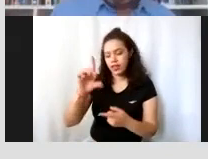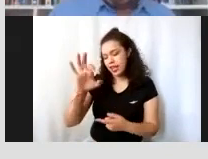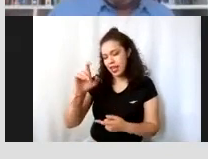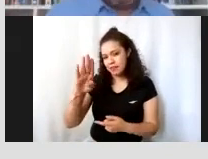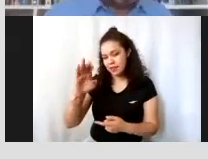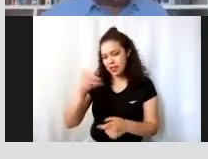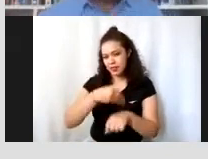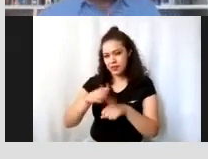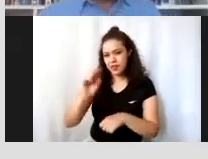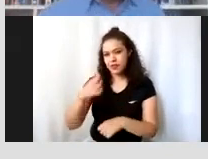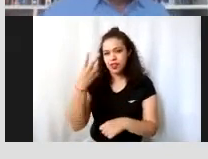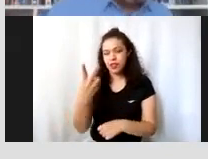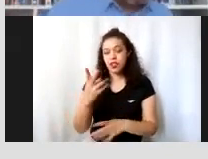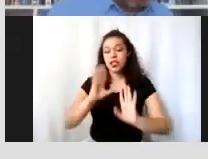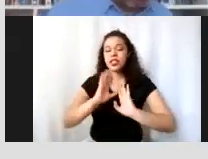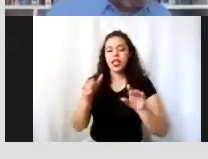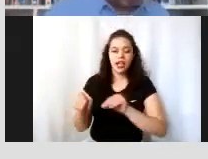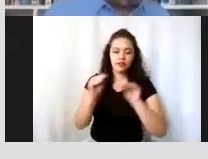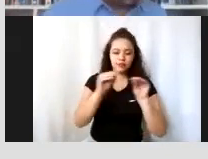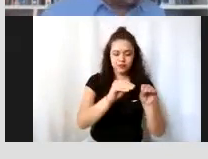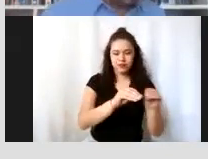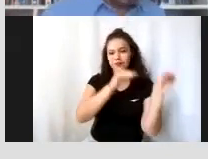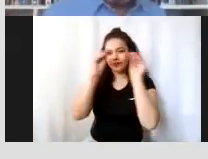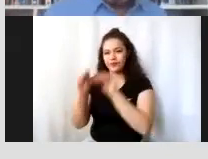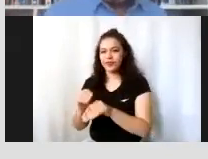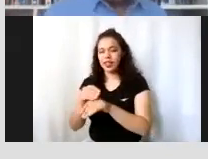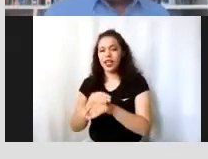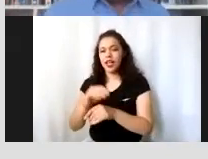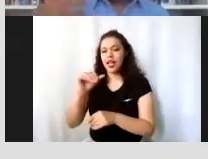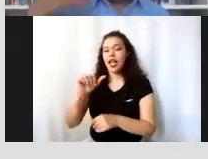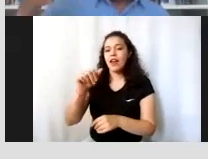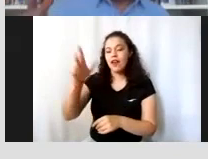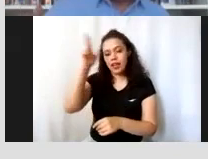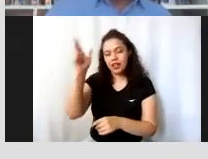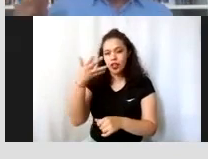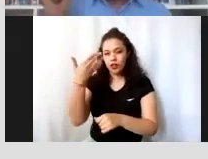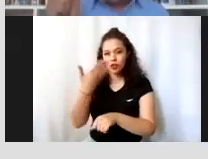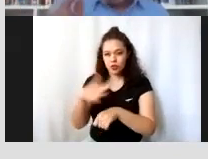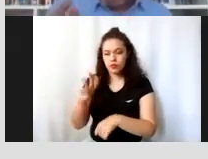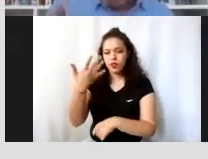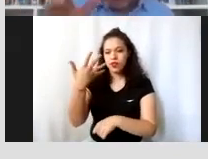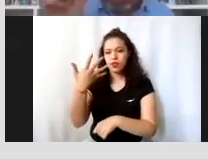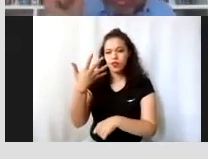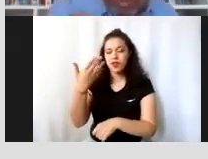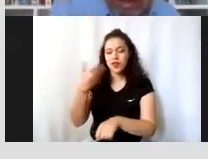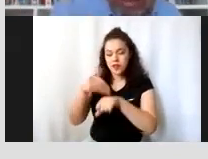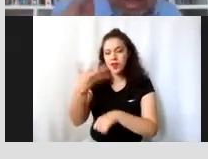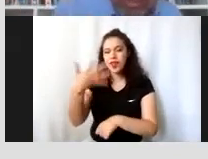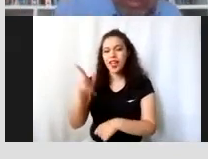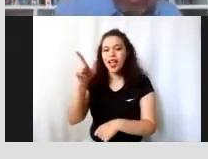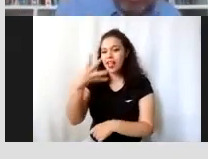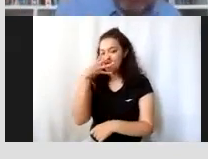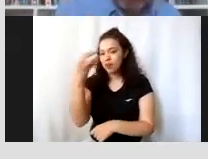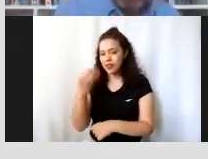es ahí, ya vamos a estar en el CECAPIS, que es Avenida Hidalgo número 10, creo, en Coyoacán. Ustedes tienen que poner ahí